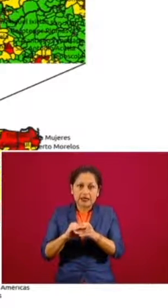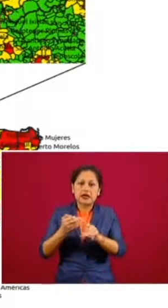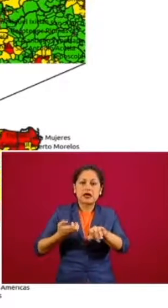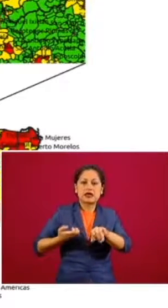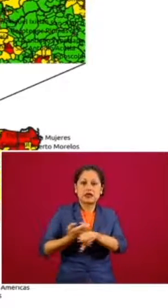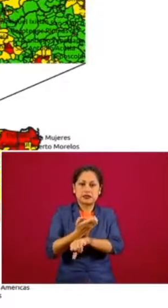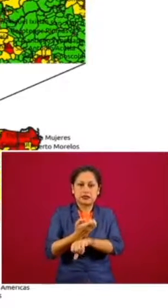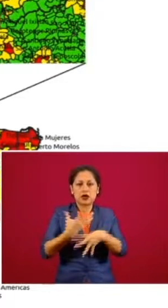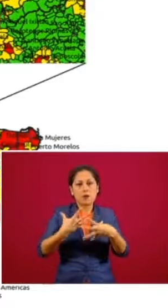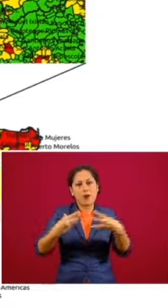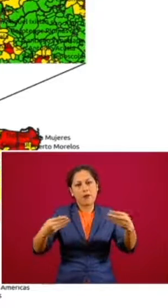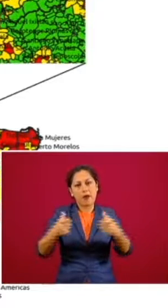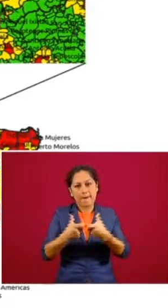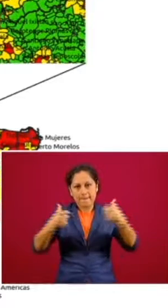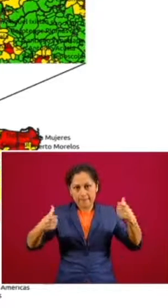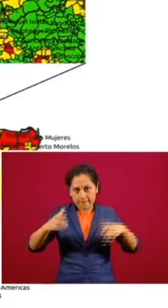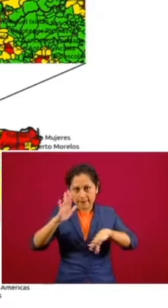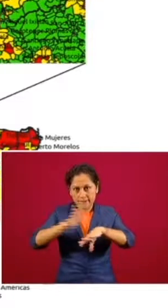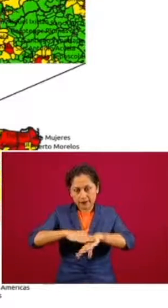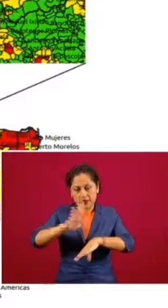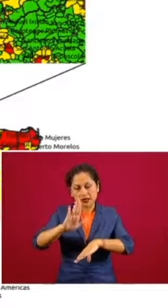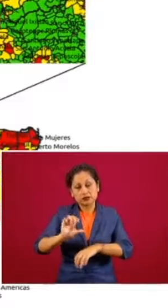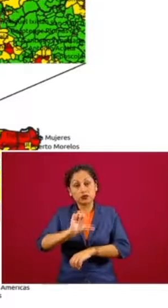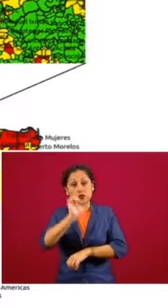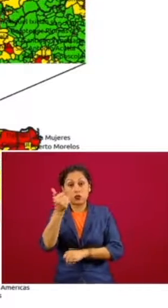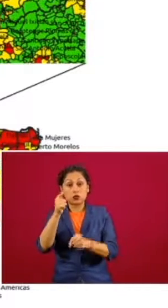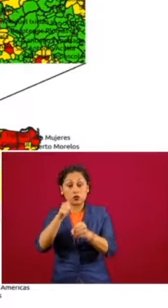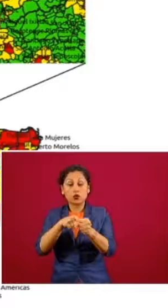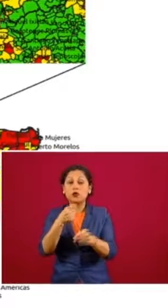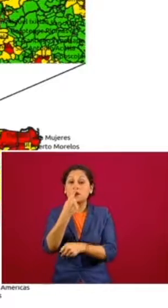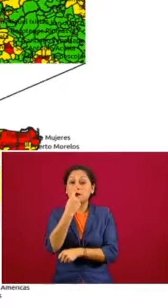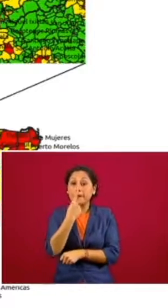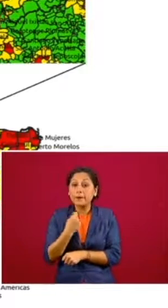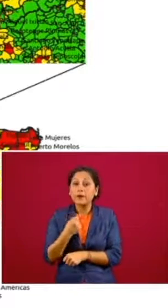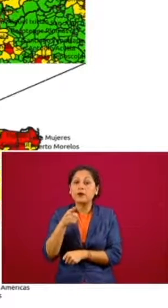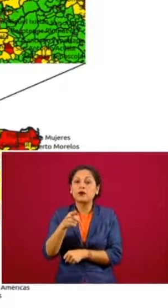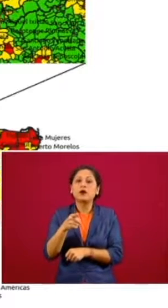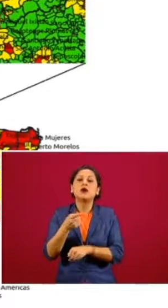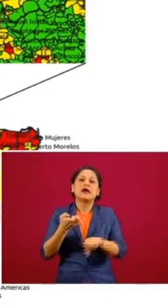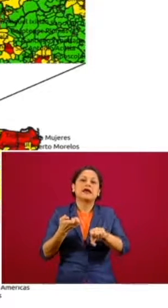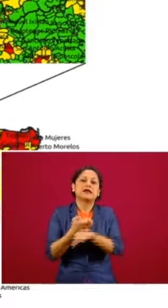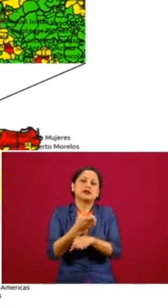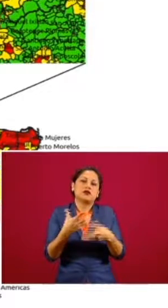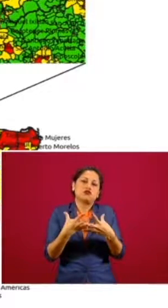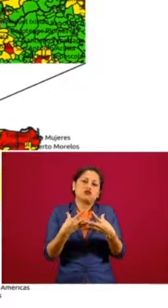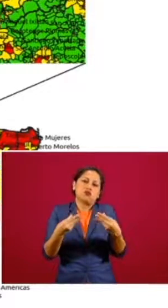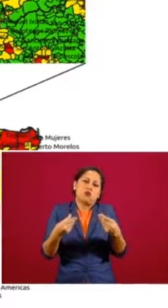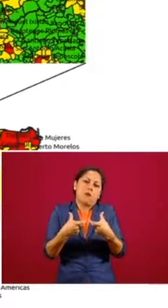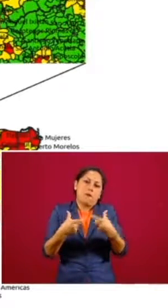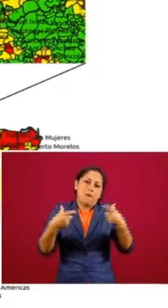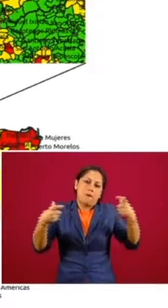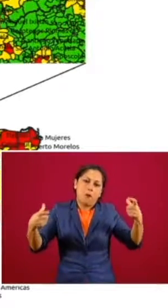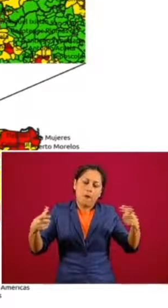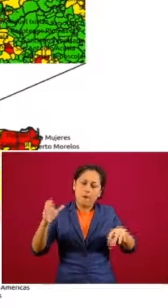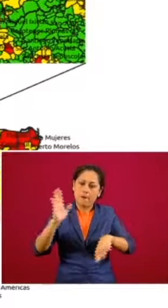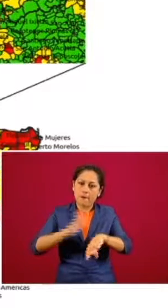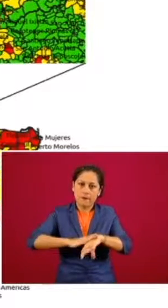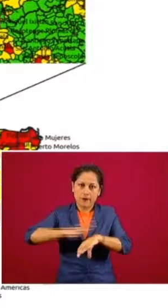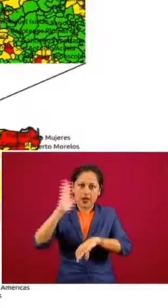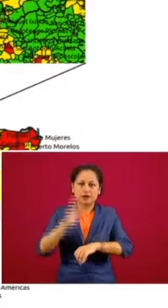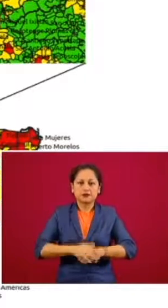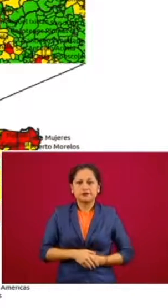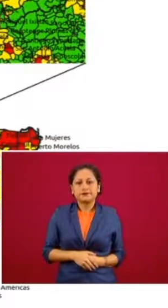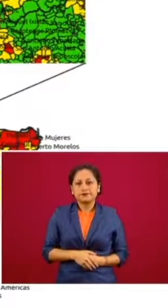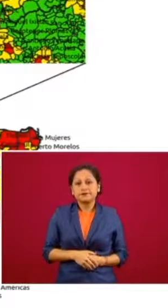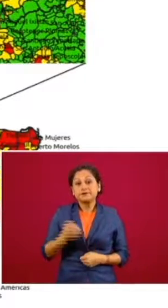transmisión, y obviamente los que están en rojo son las zonas de alta transmisión. En estos otros tendrán que